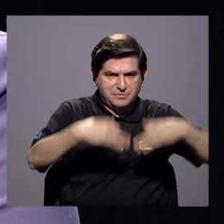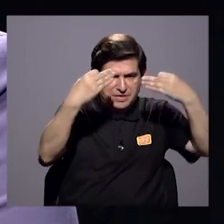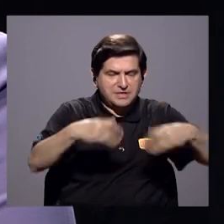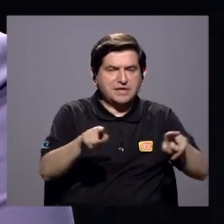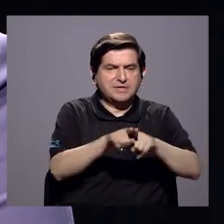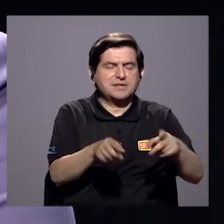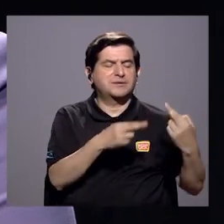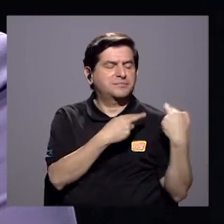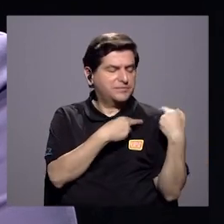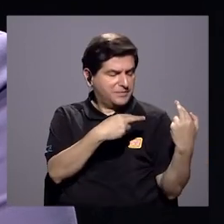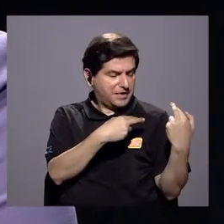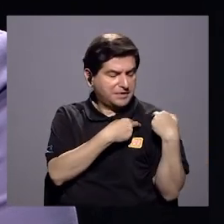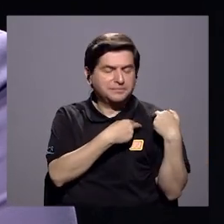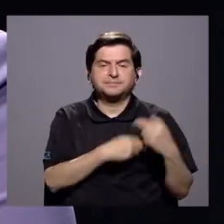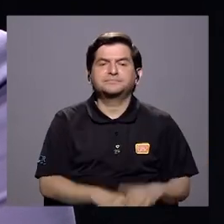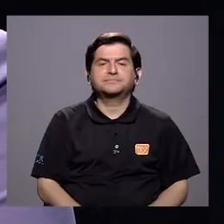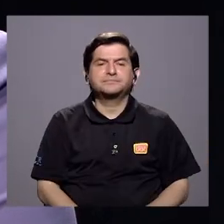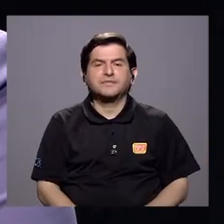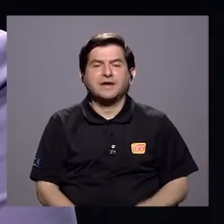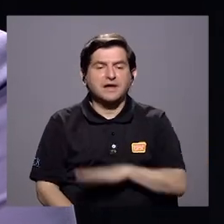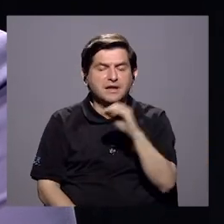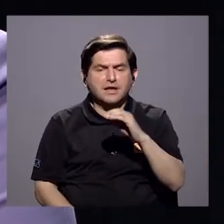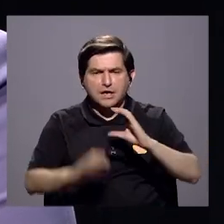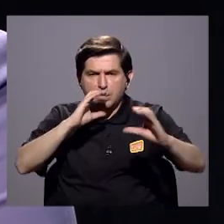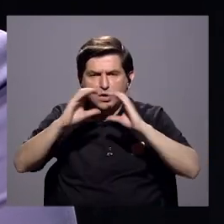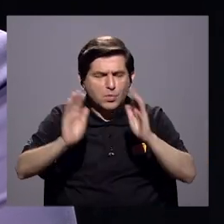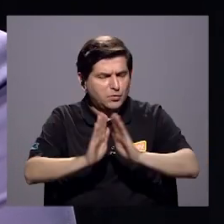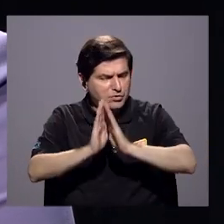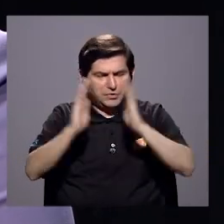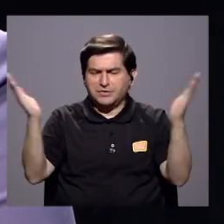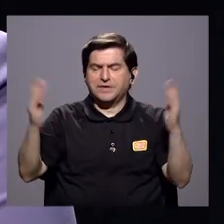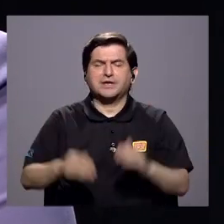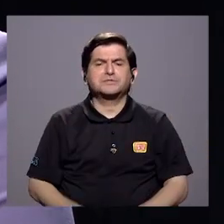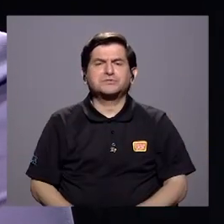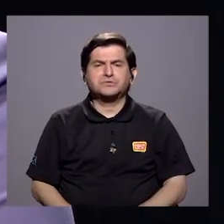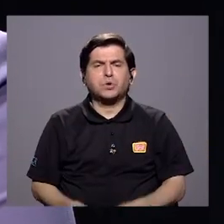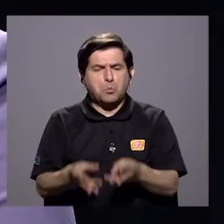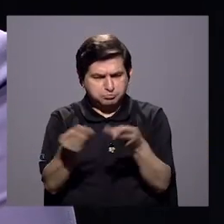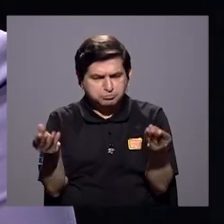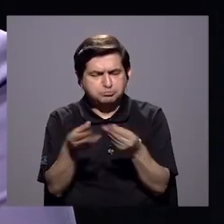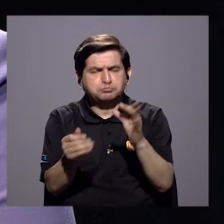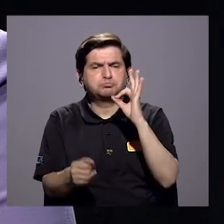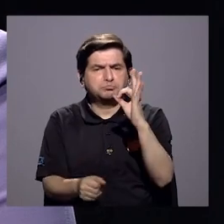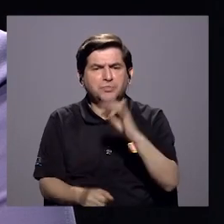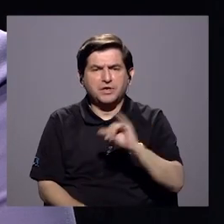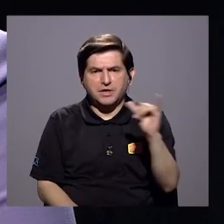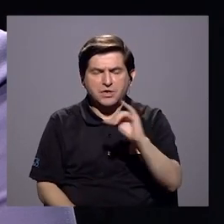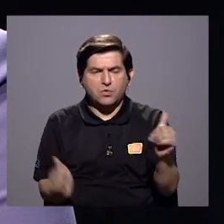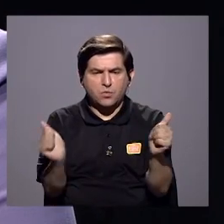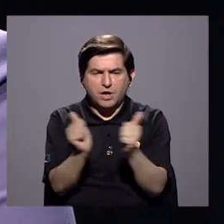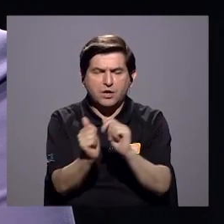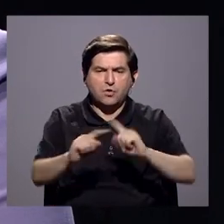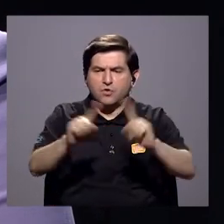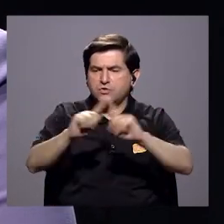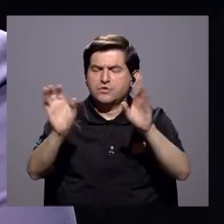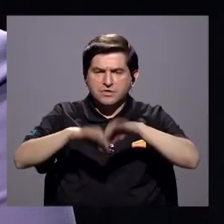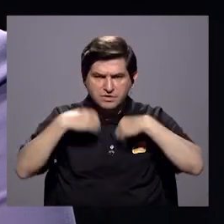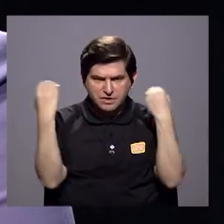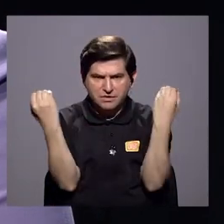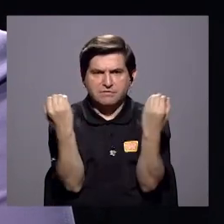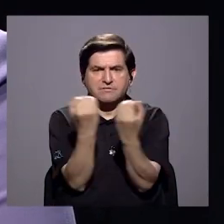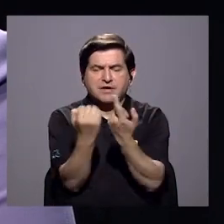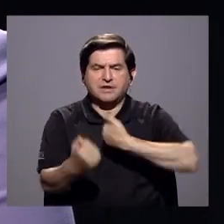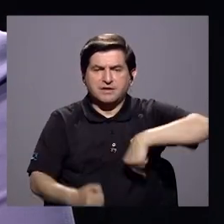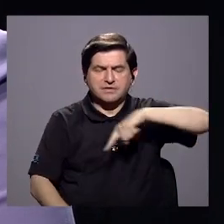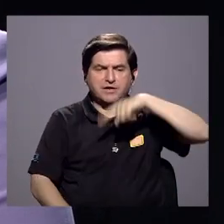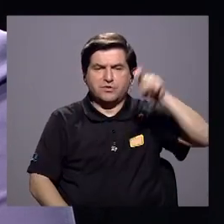para responsabilidades. Y los canales con ellos están abiertos muy productivamente, así como lo están con otra serie de organizaciones con